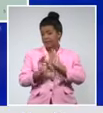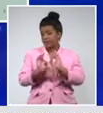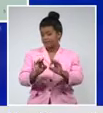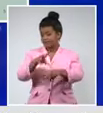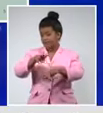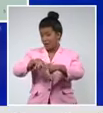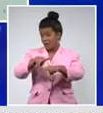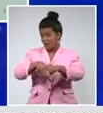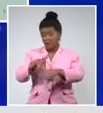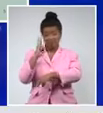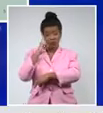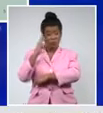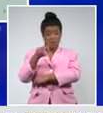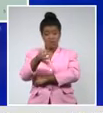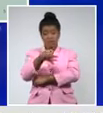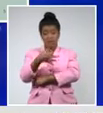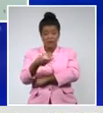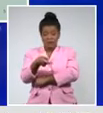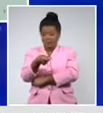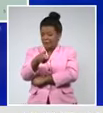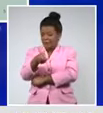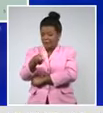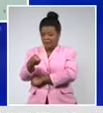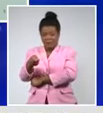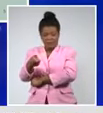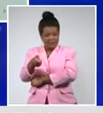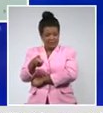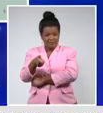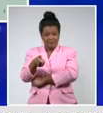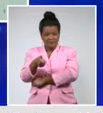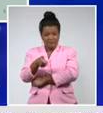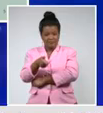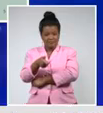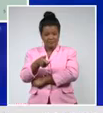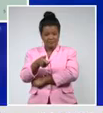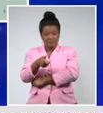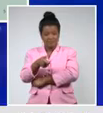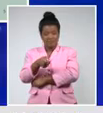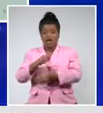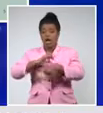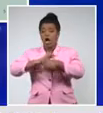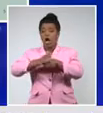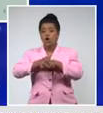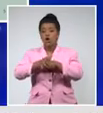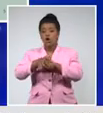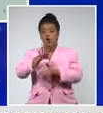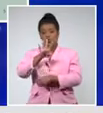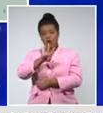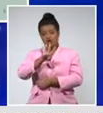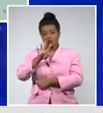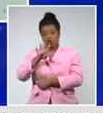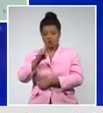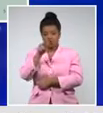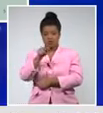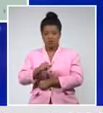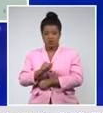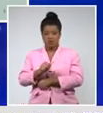que en La Habana, los municipios, lo que les separa es una calle. Arroyo Naranjo con 44, San